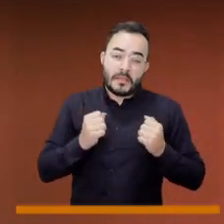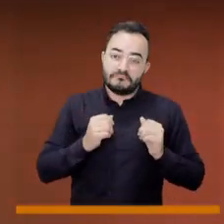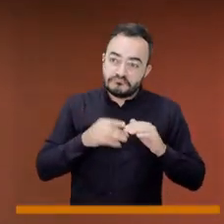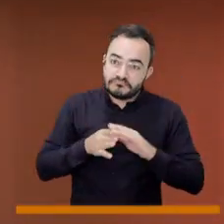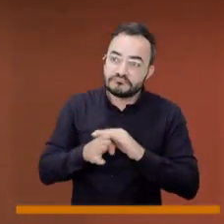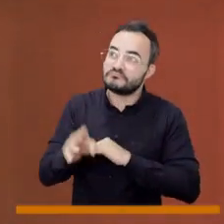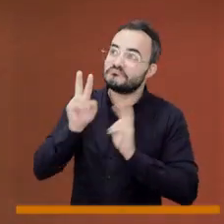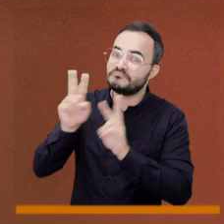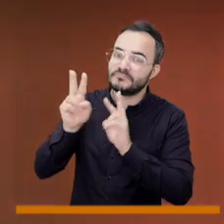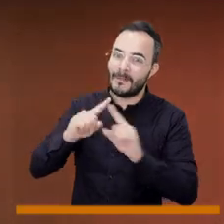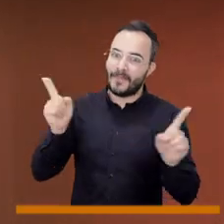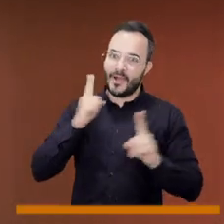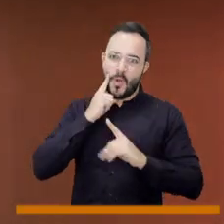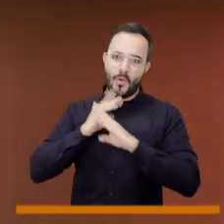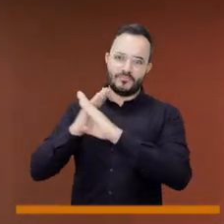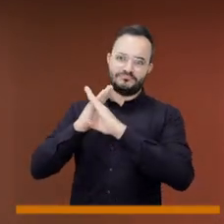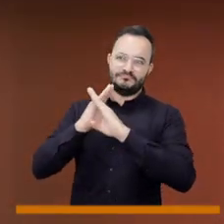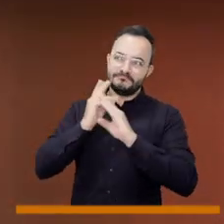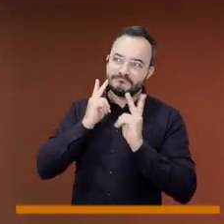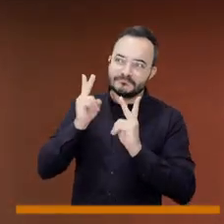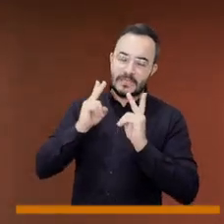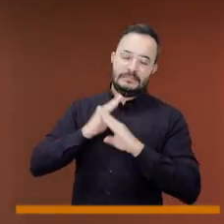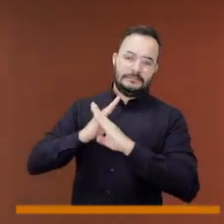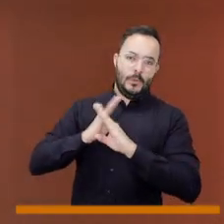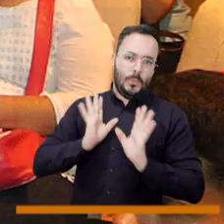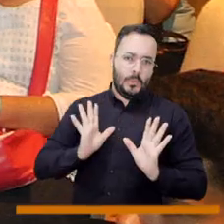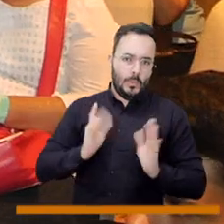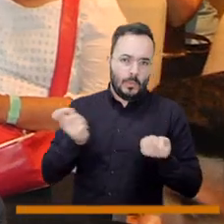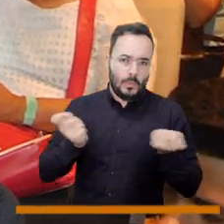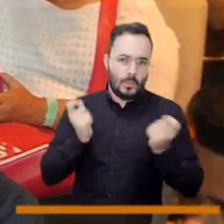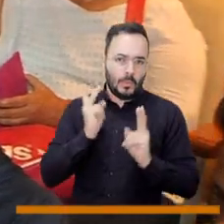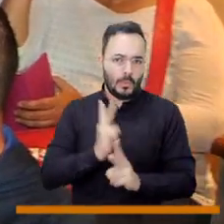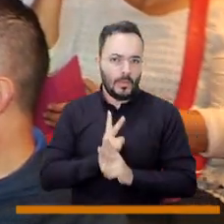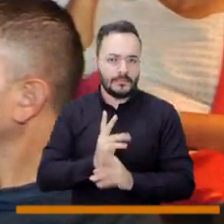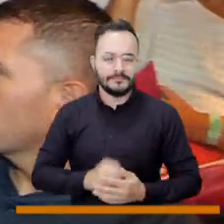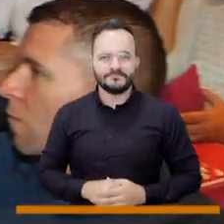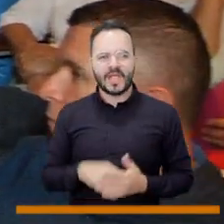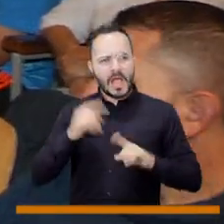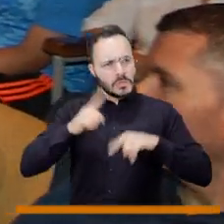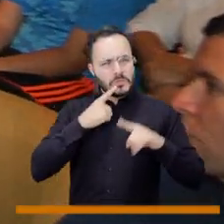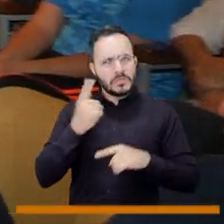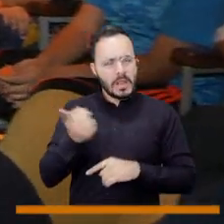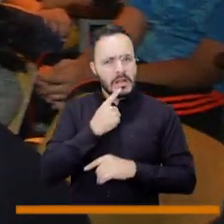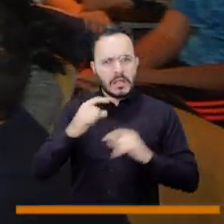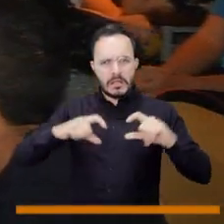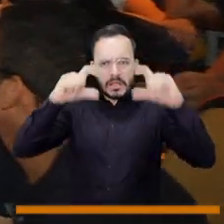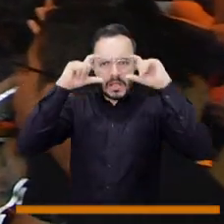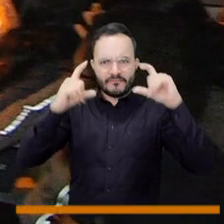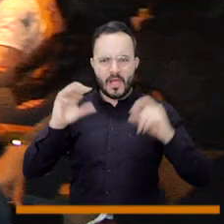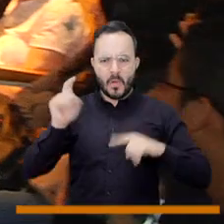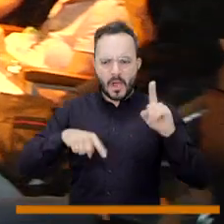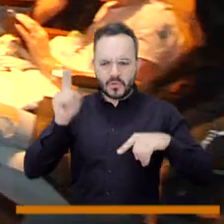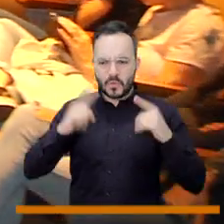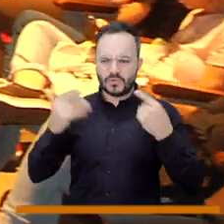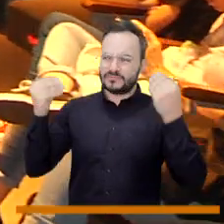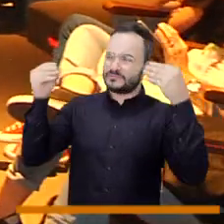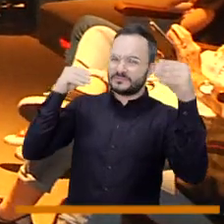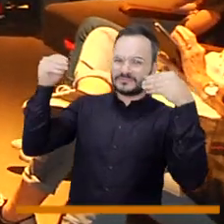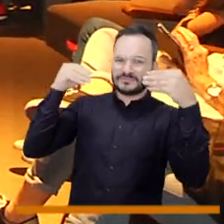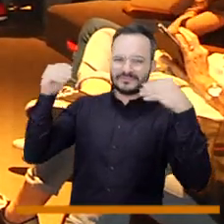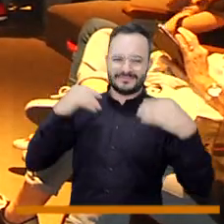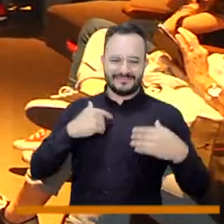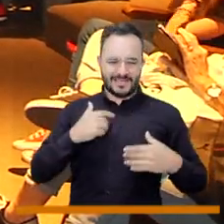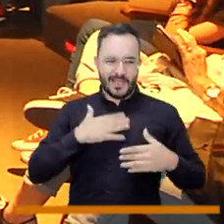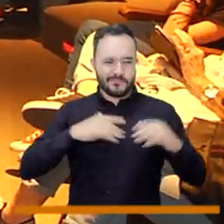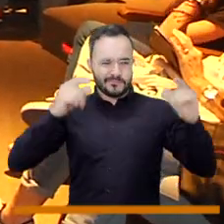observarlo, pero con protección. Bueno, muchas personas dicen que uno para ver este eclipse se pone gafas o hasta radiografías. ¿Qué